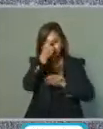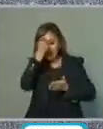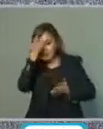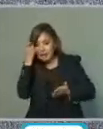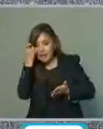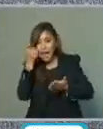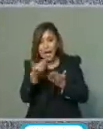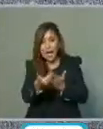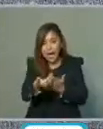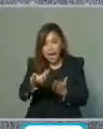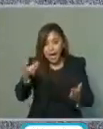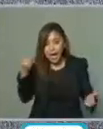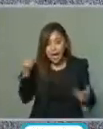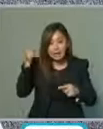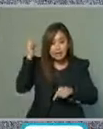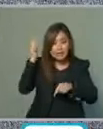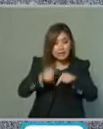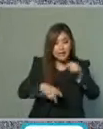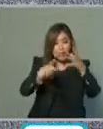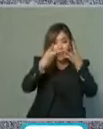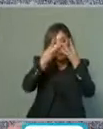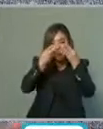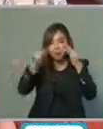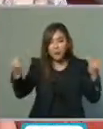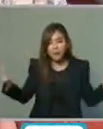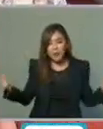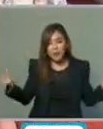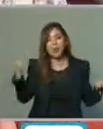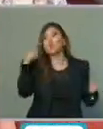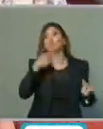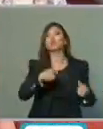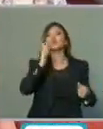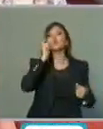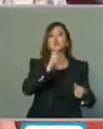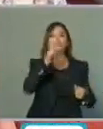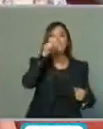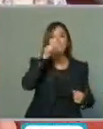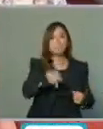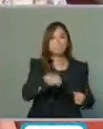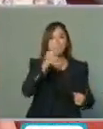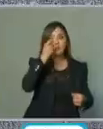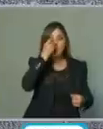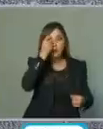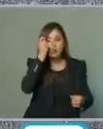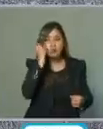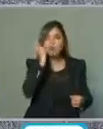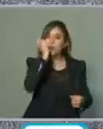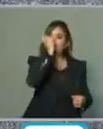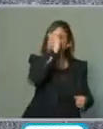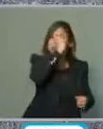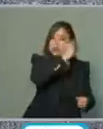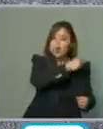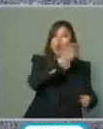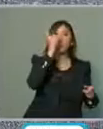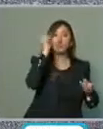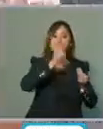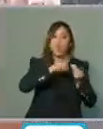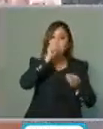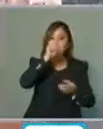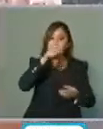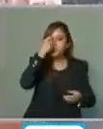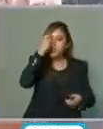se difumine completamente, antes de que se borre el diseño, Te lo vuelves a justamente poner. haces lo que dices. lo vuelvo a poner donde me hicieron ya el